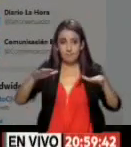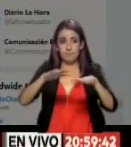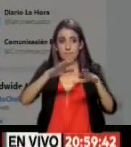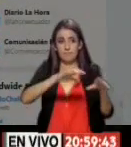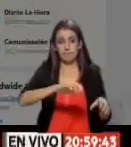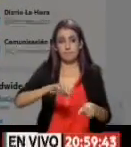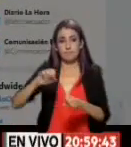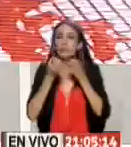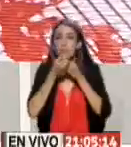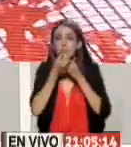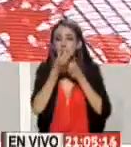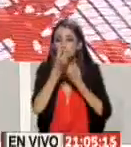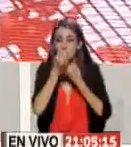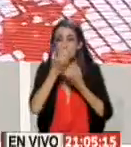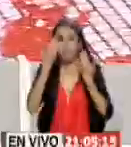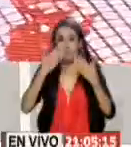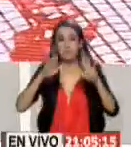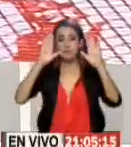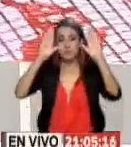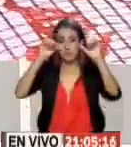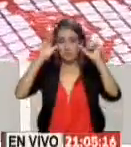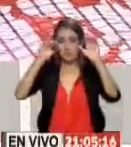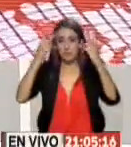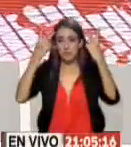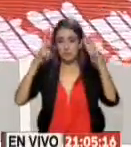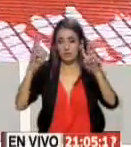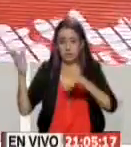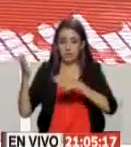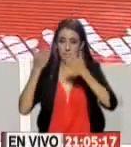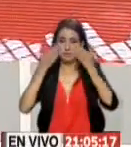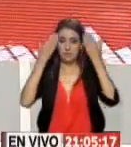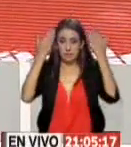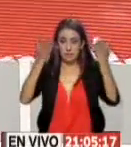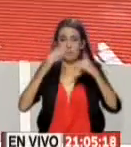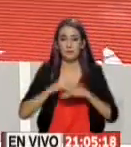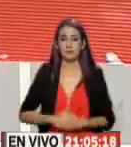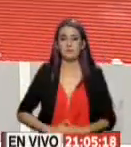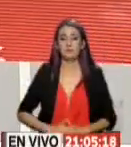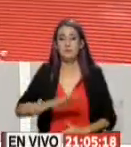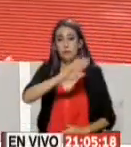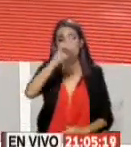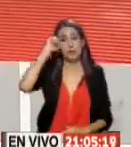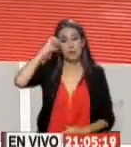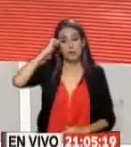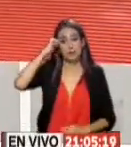rescate. Nosotros estamos finalizando también esta entrega noticiosa.